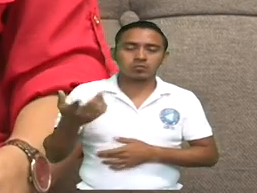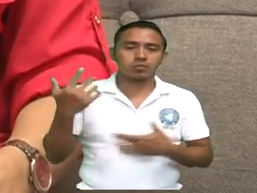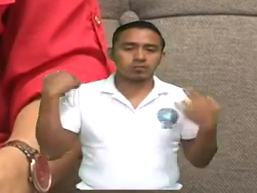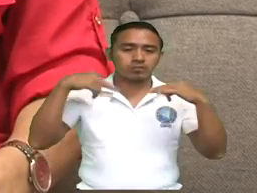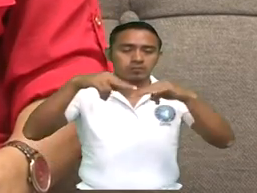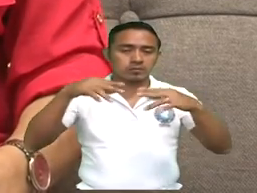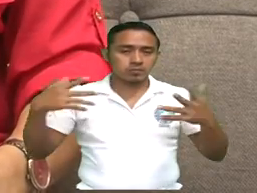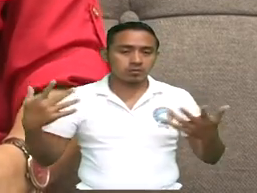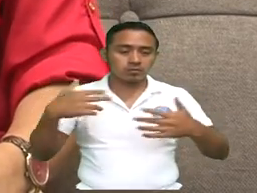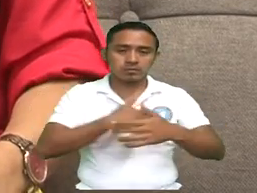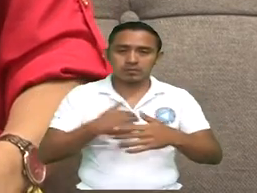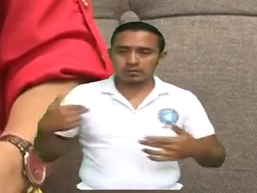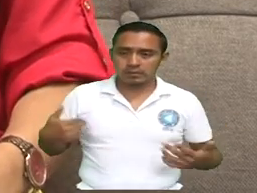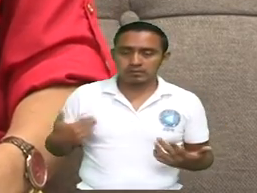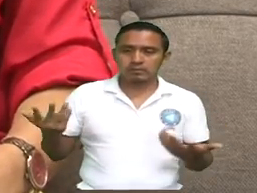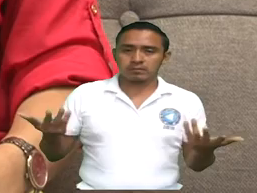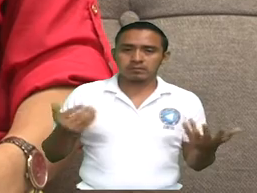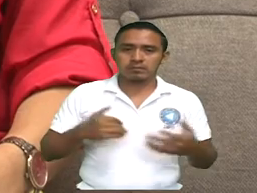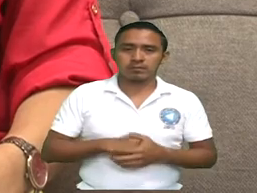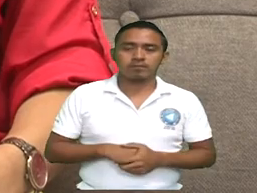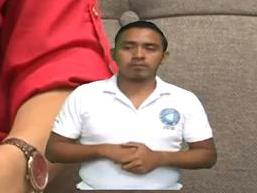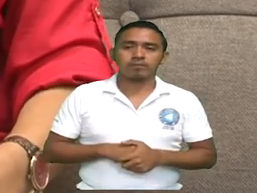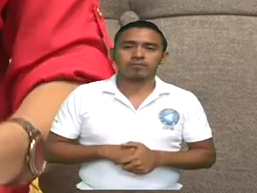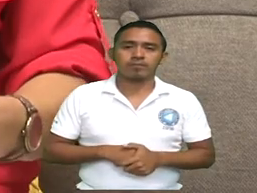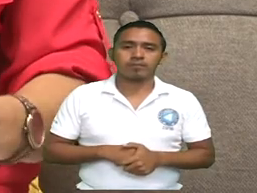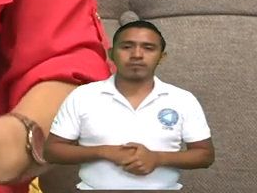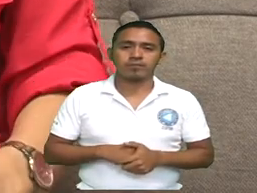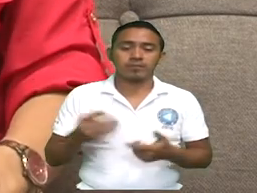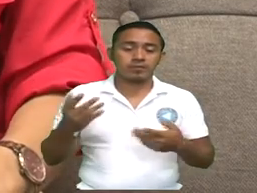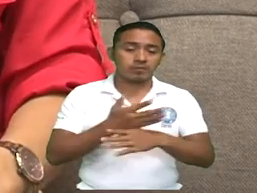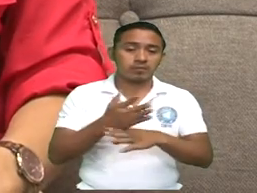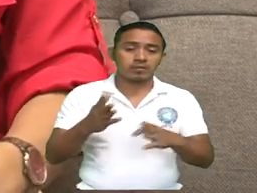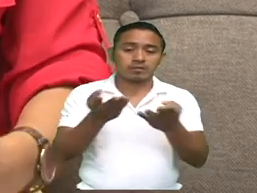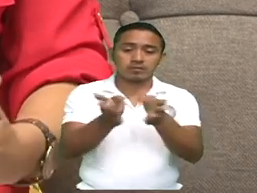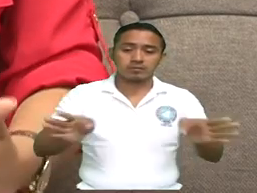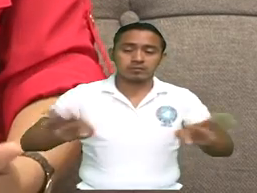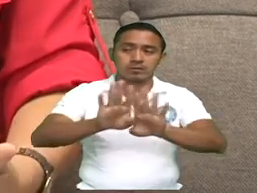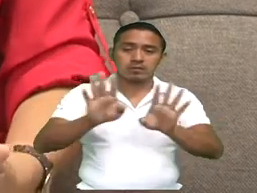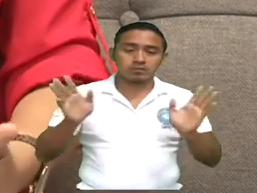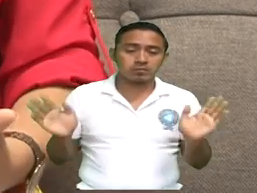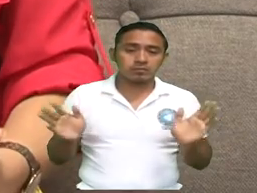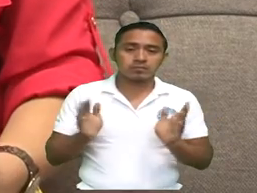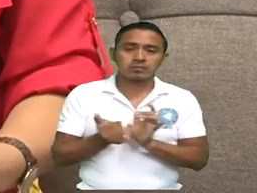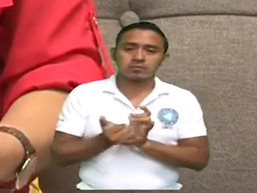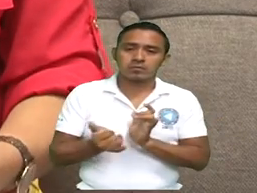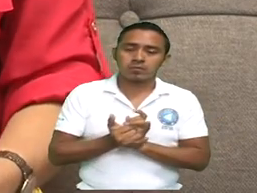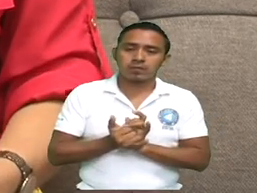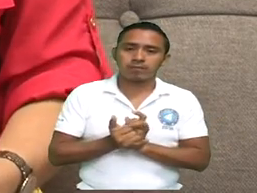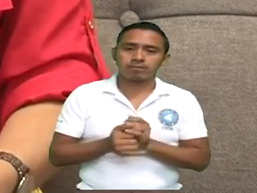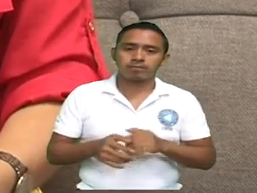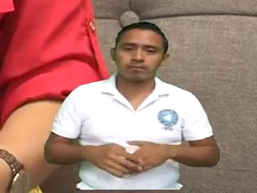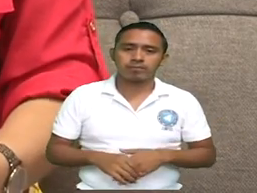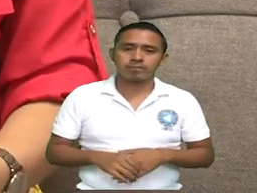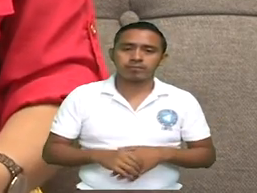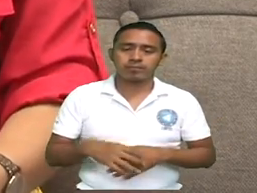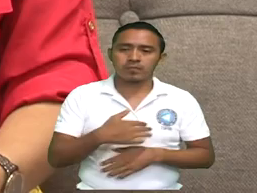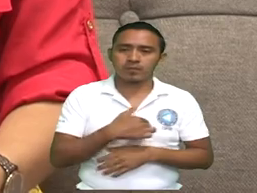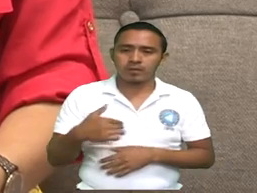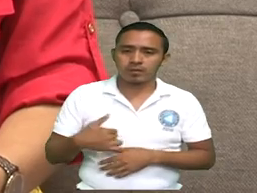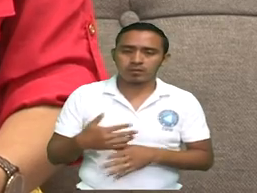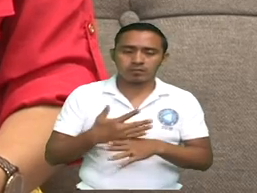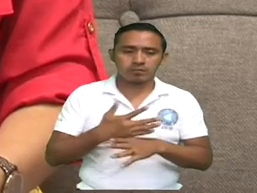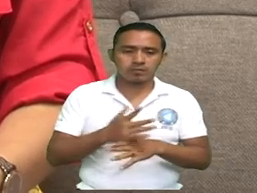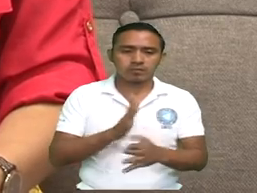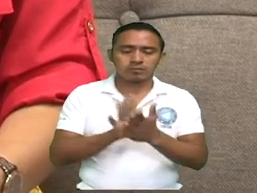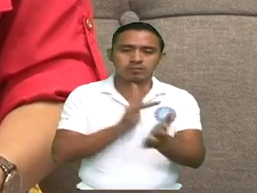hace el docente es un líder. En los salones de clase también depende que se desarrolle la calidad de los